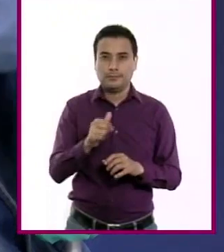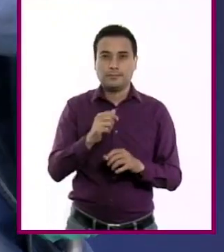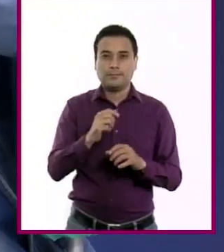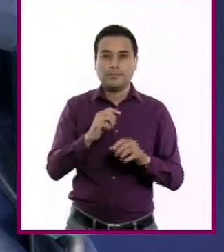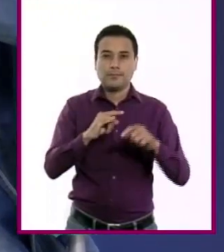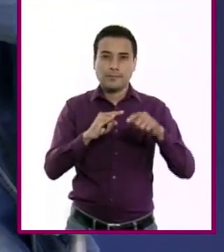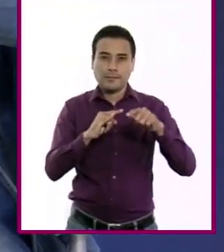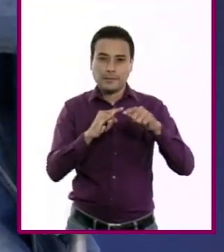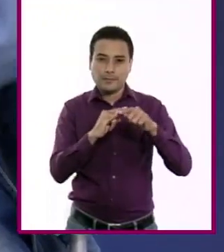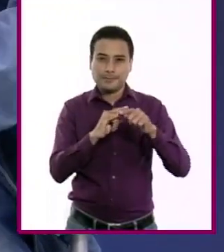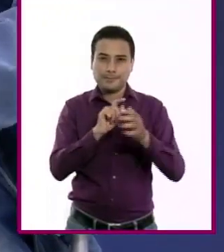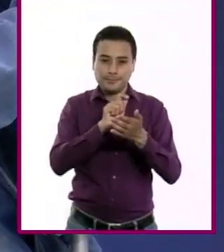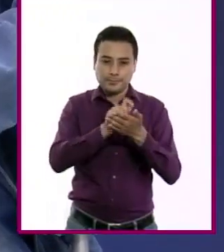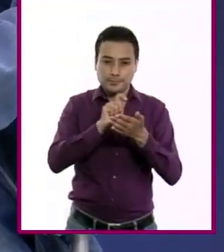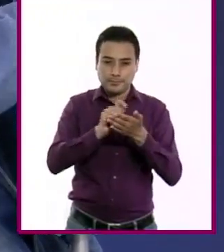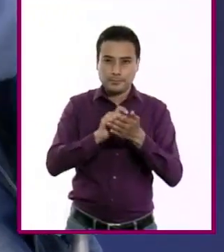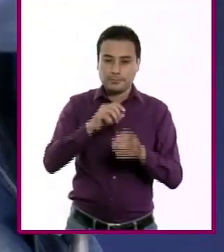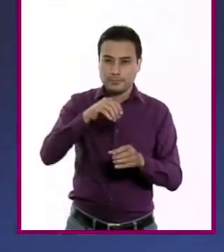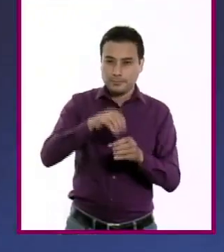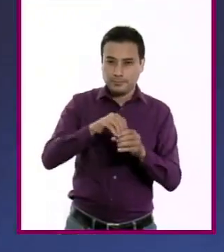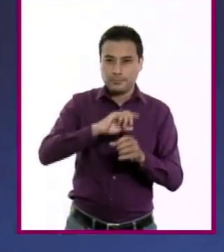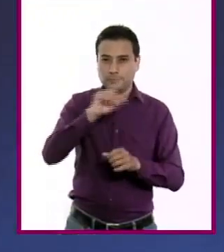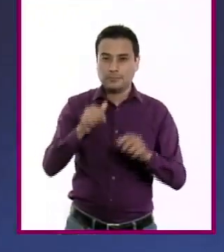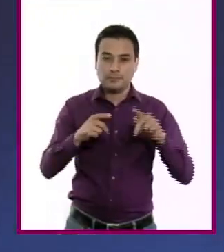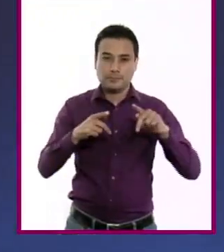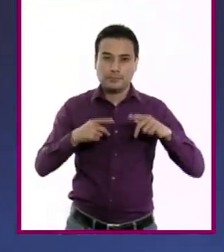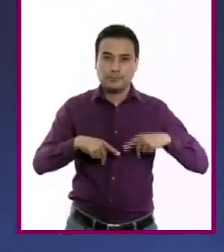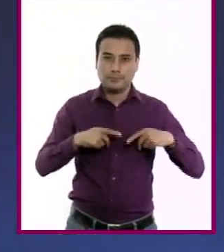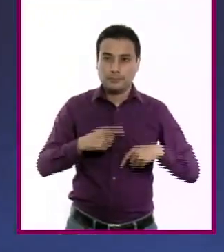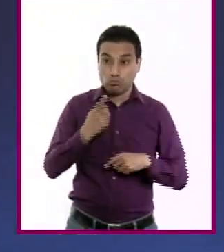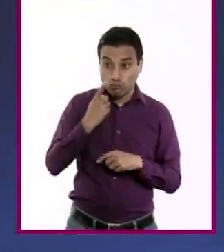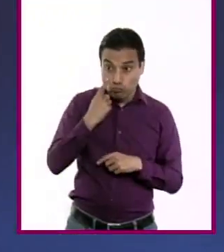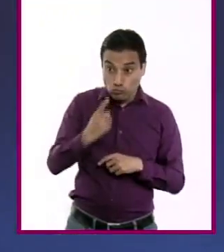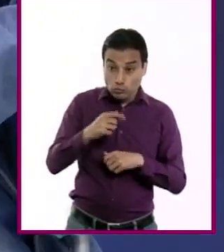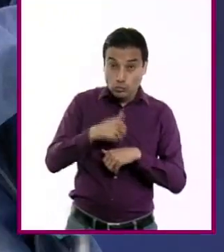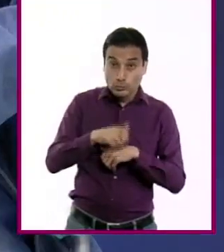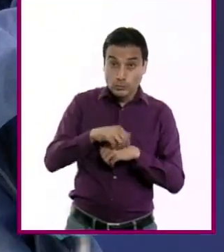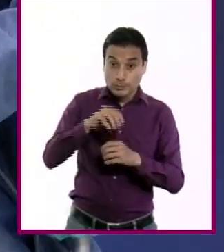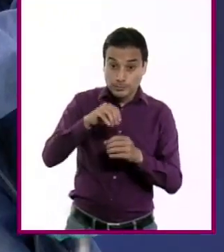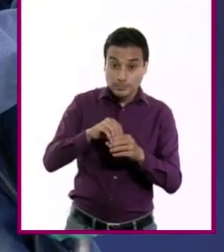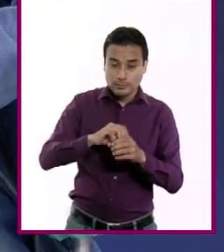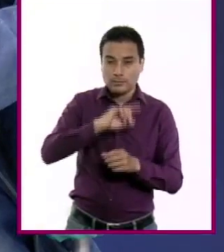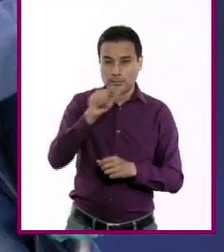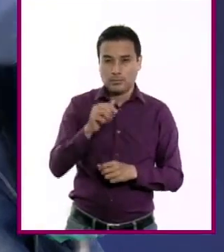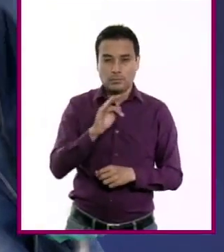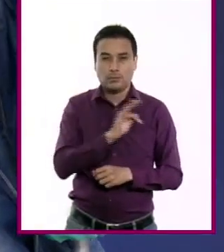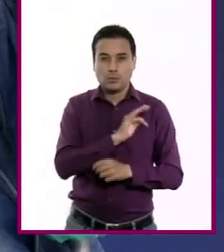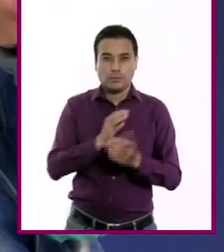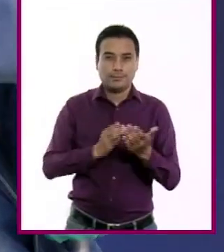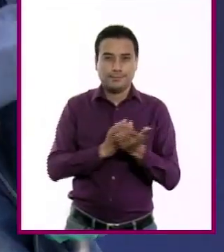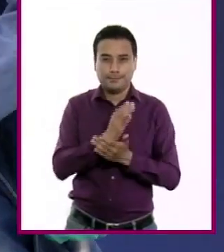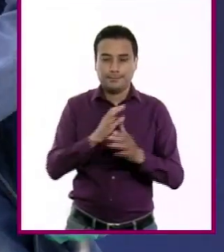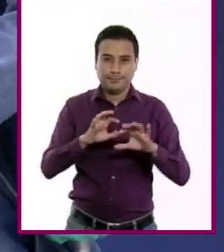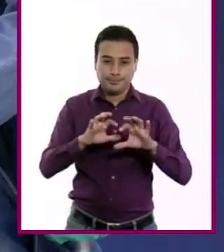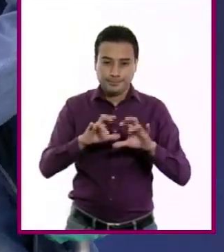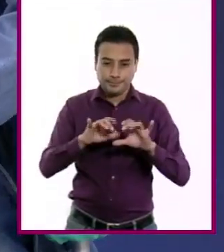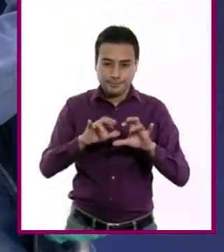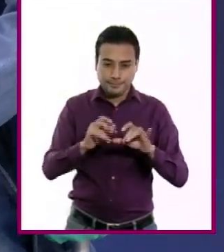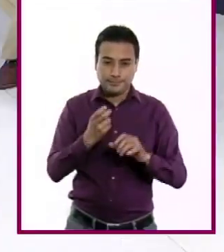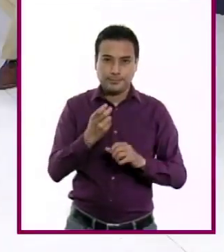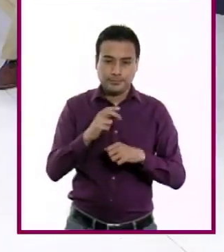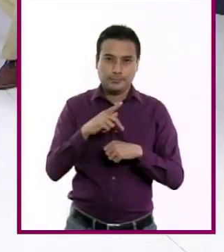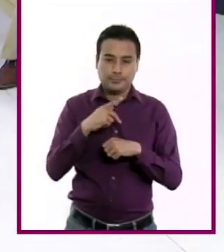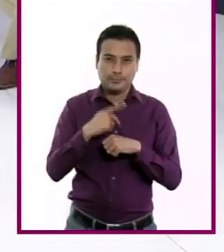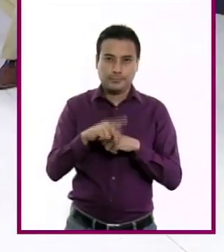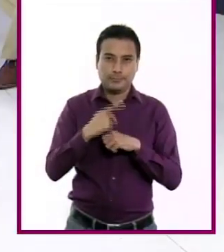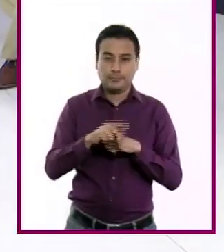alguien ajeno a esa computadora ve la contraseña y puede entrar, ¿no? Entonces, ya desde ahí estamos viendo una amenaza y puede ir, como lo comentaron,